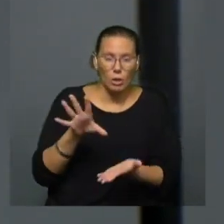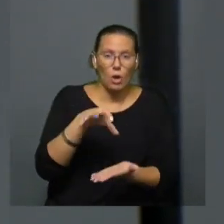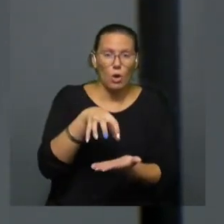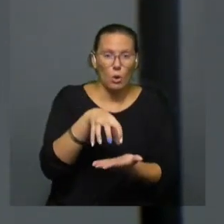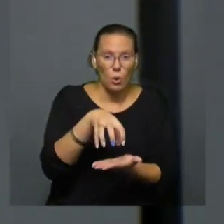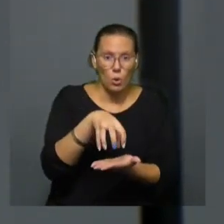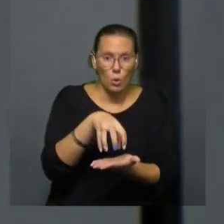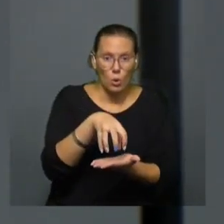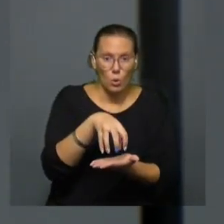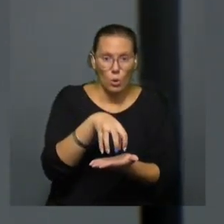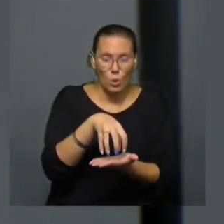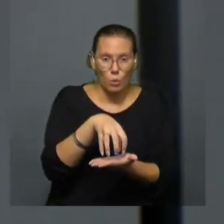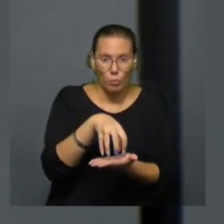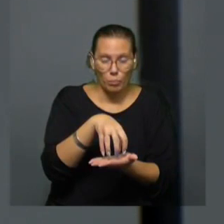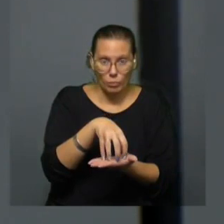de